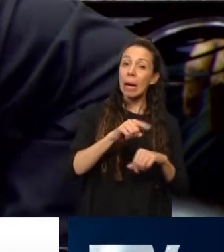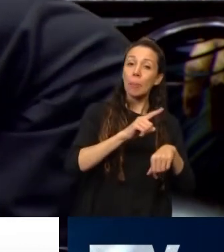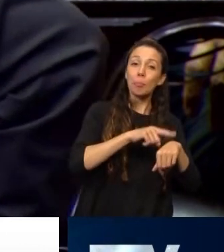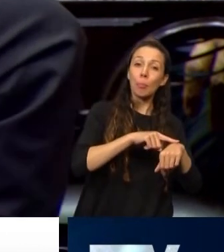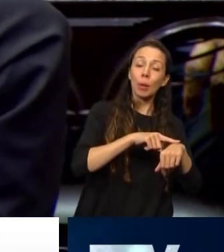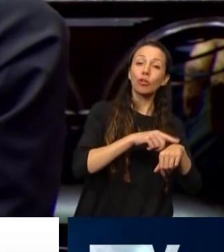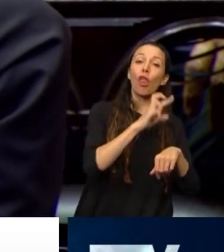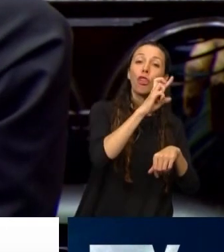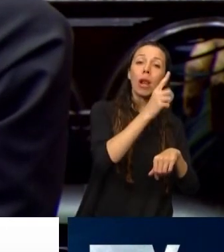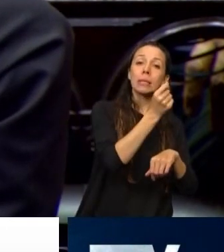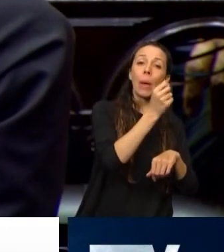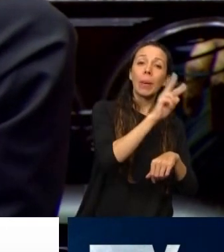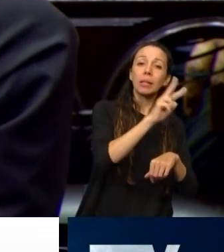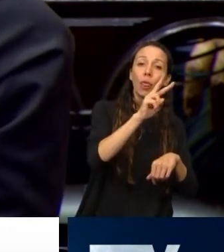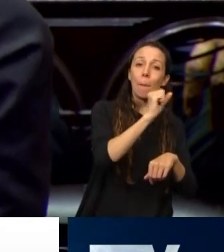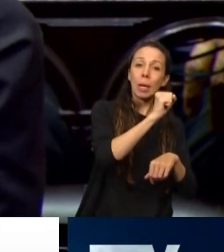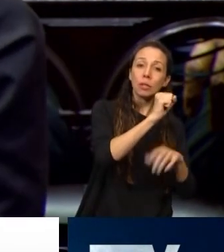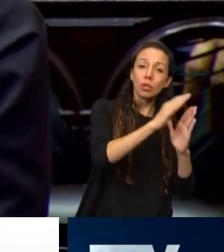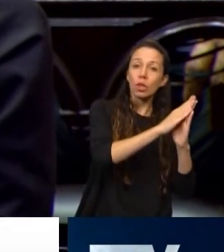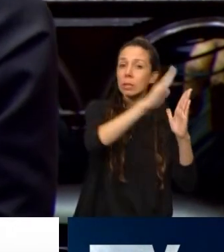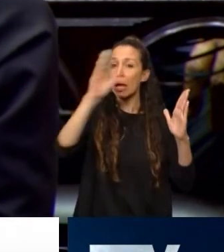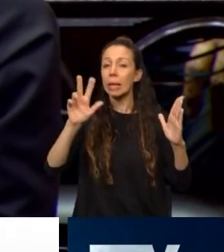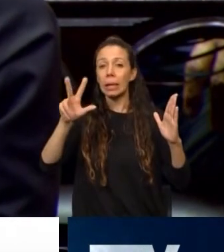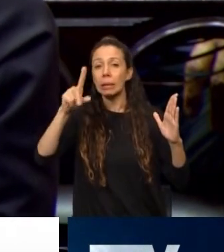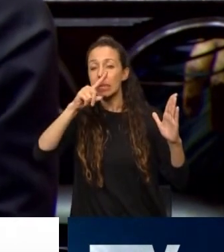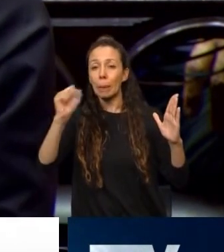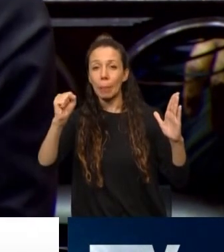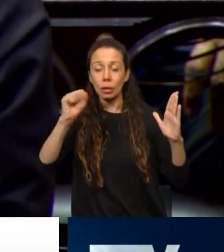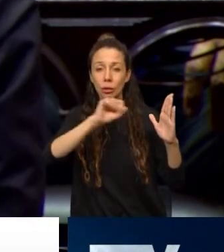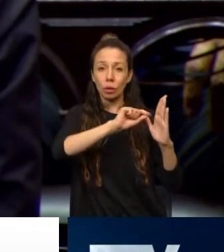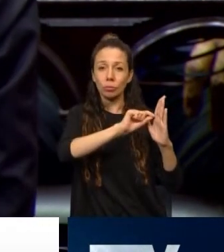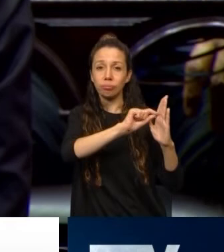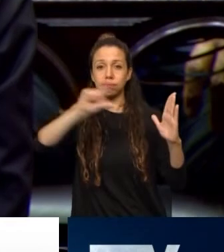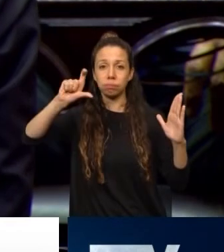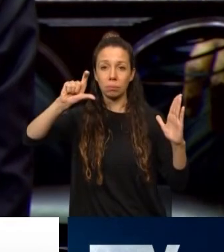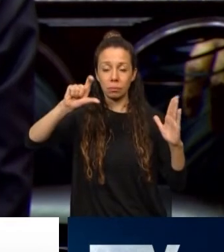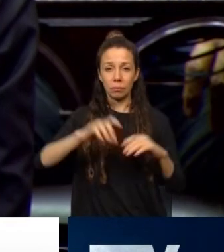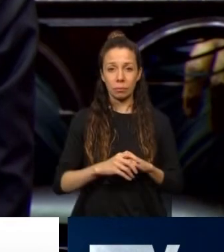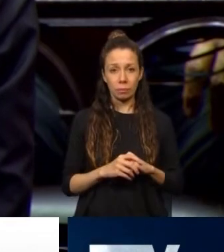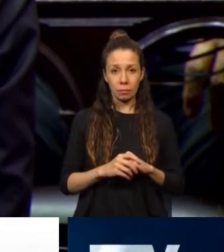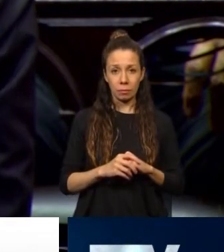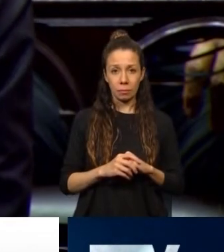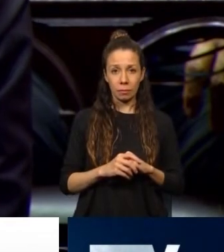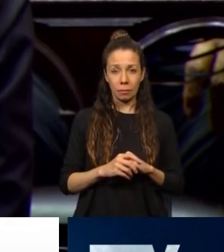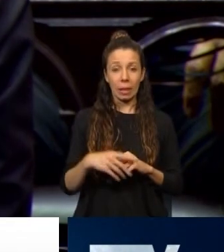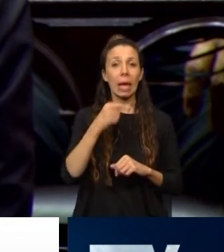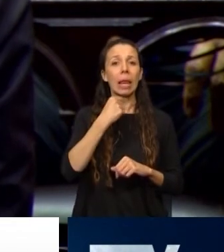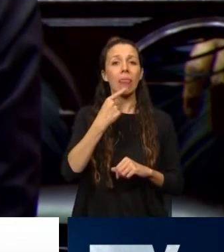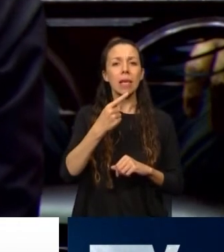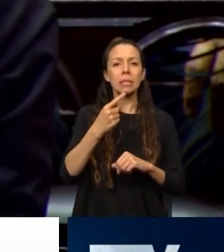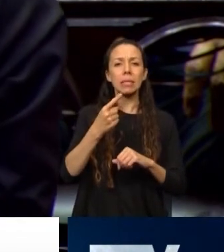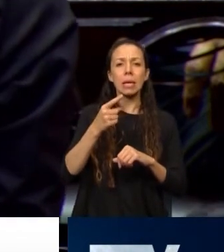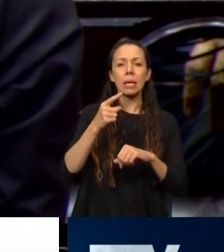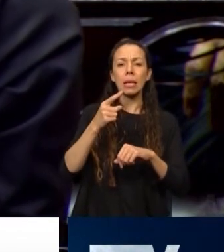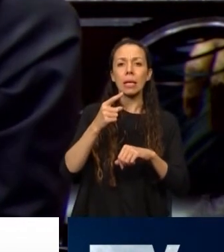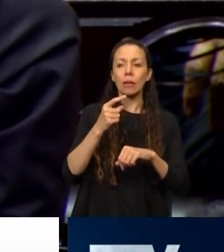a 37. O sea, que el proceso de negociación de esos